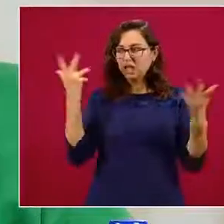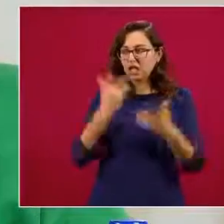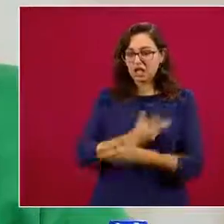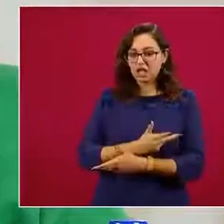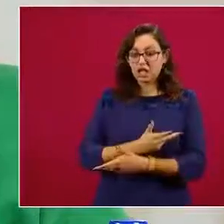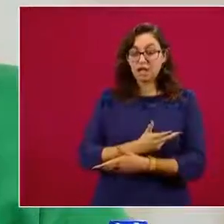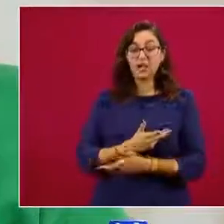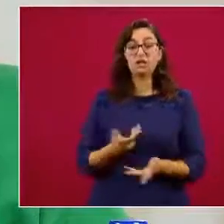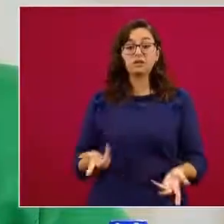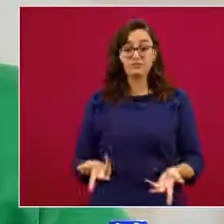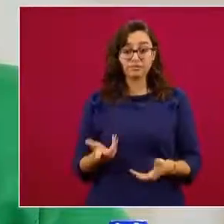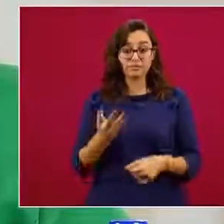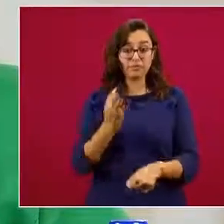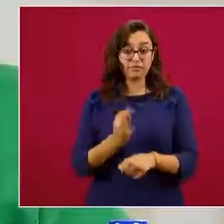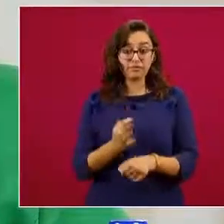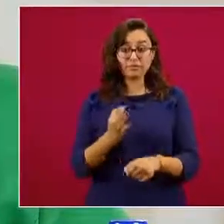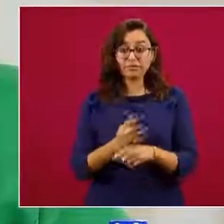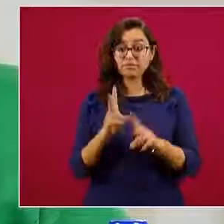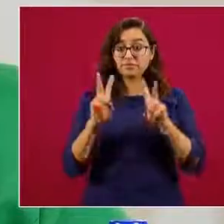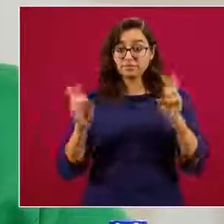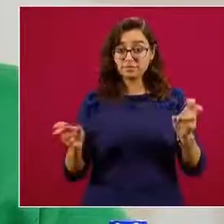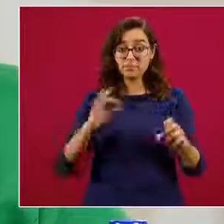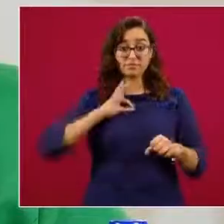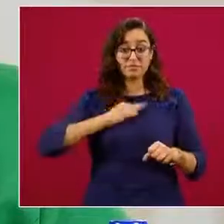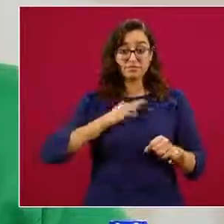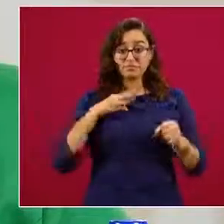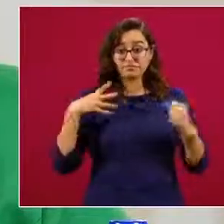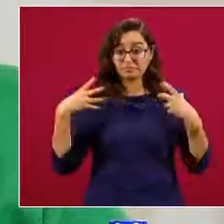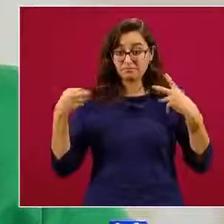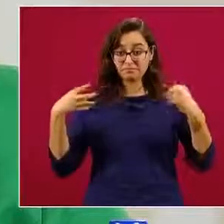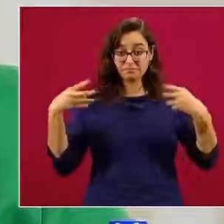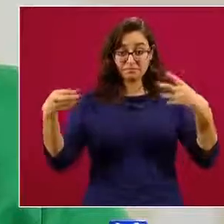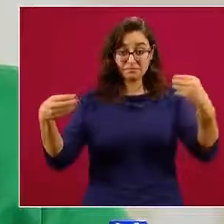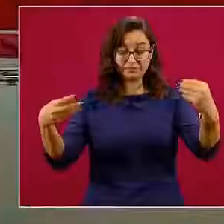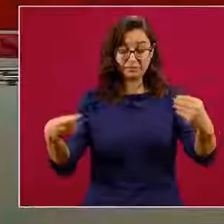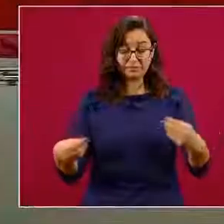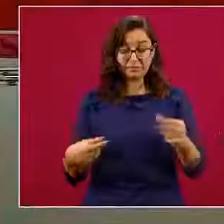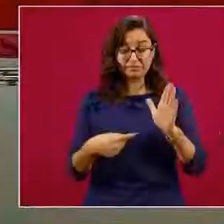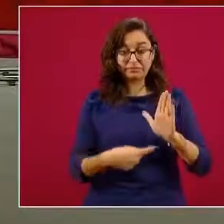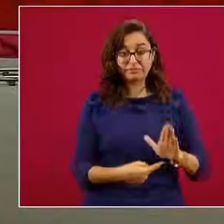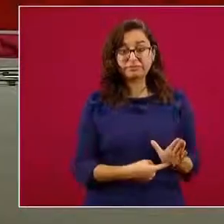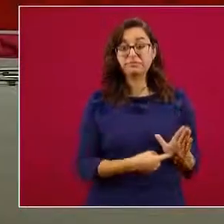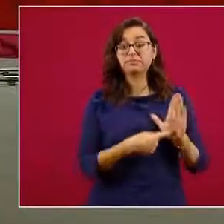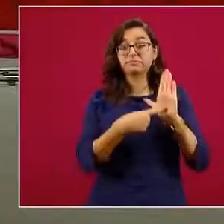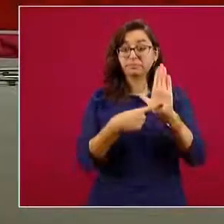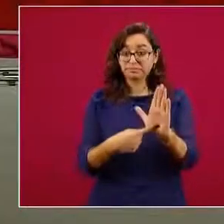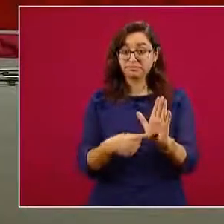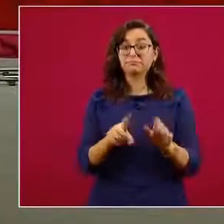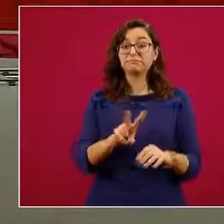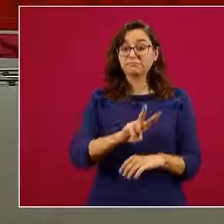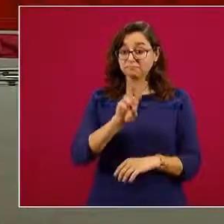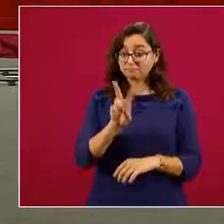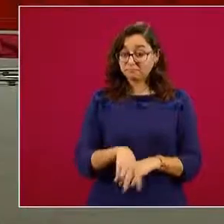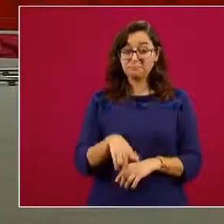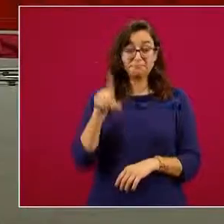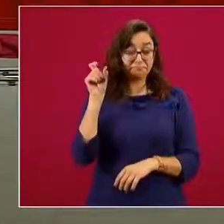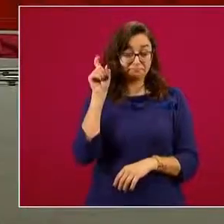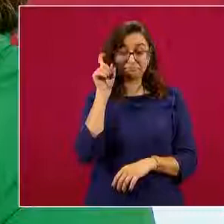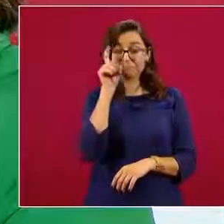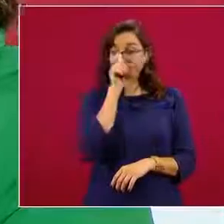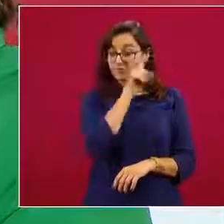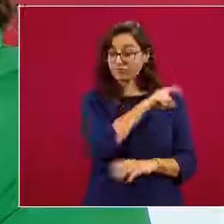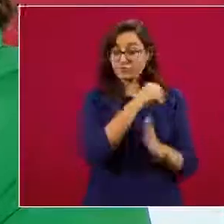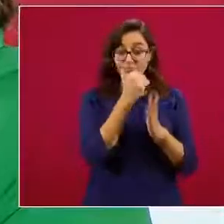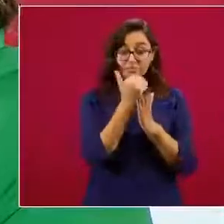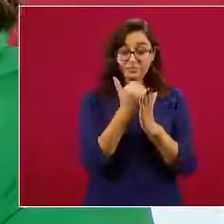ha puesto en la vida privada y pública el desafío de esta agenda que tiene que ver